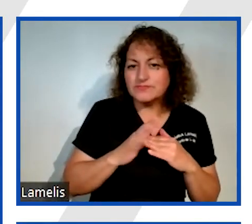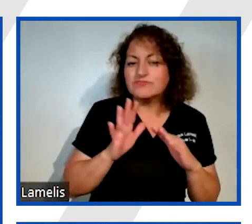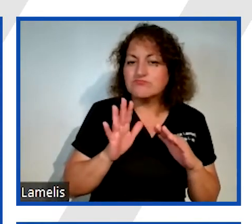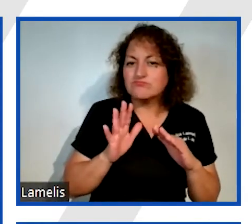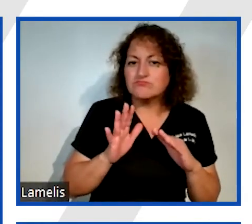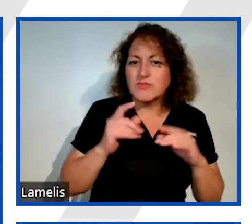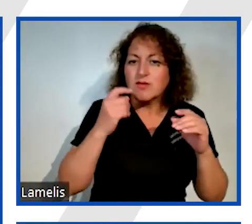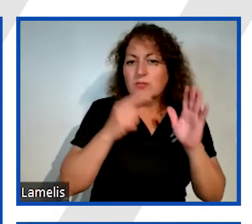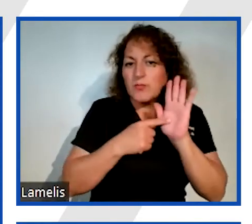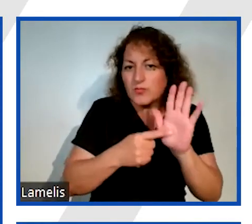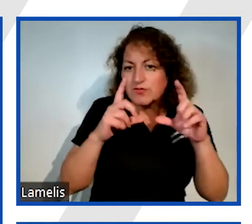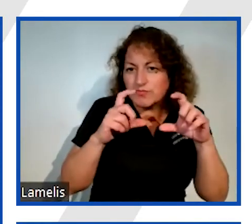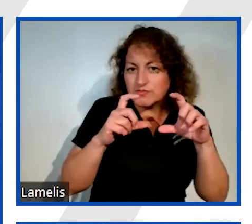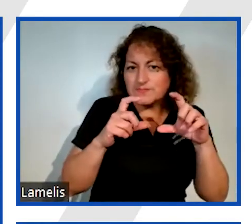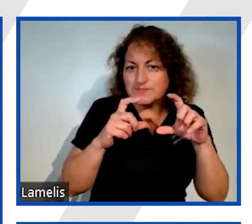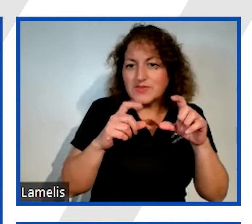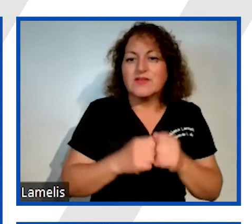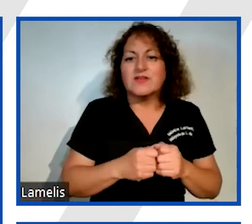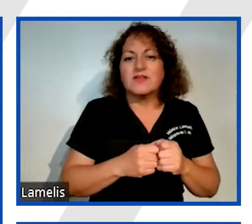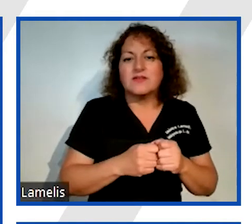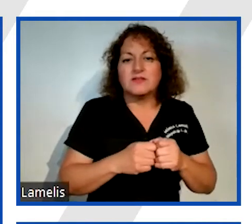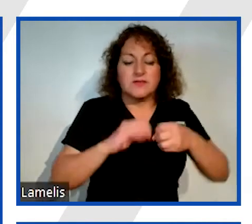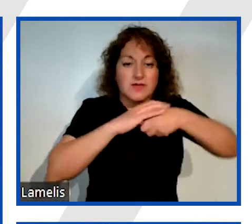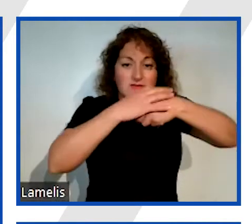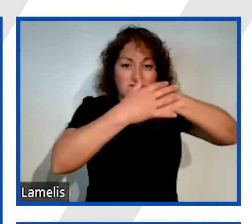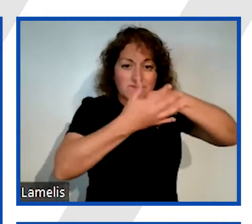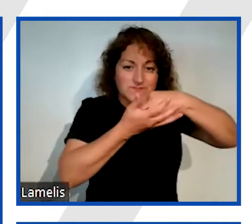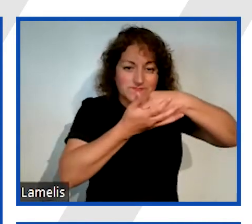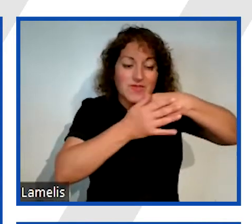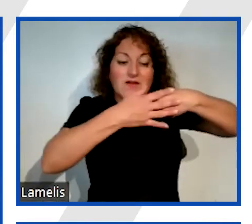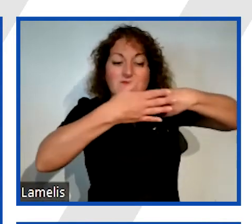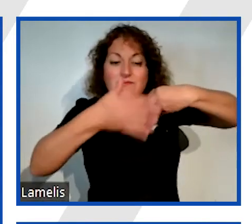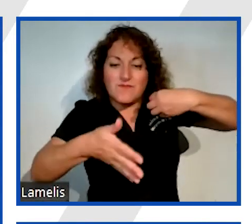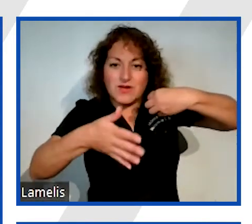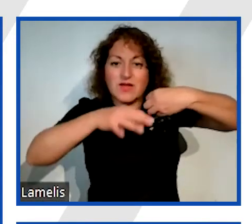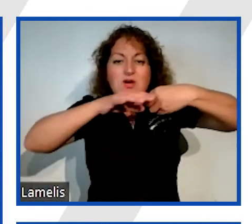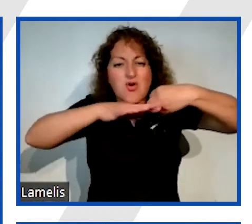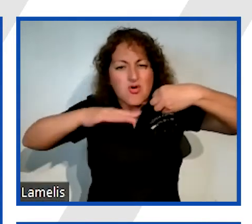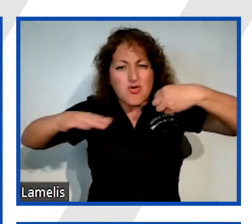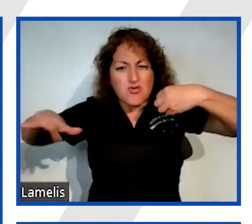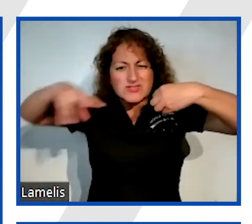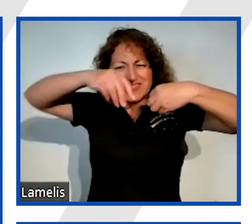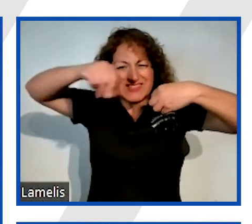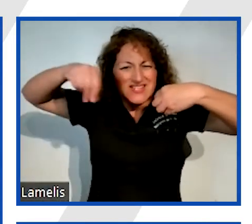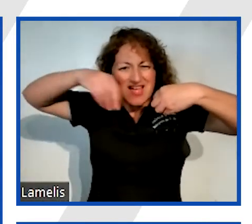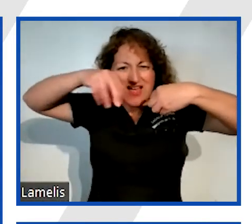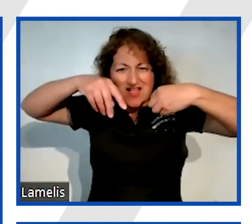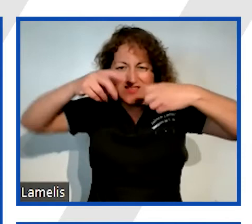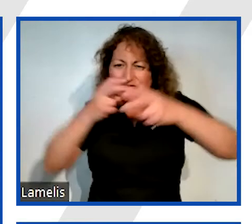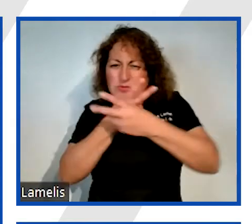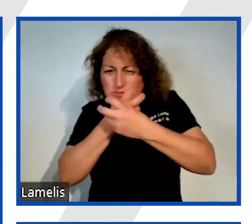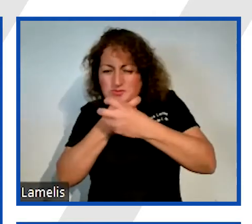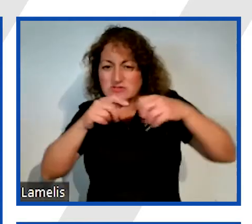muerte los fotogramas que dejado interactuar verdad lo de afuera que era el océano que estaba súper salino y súper malo y tóxico y lo de adentro